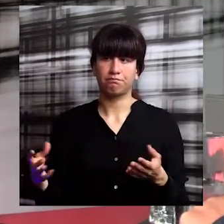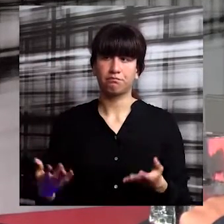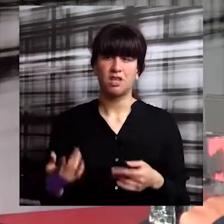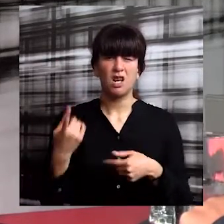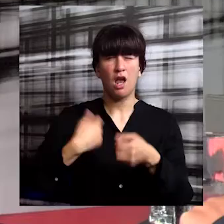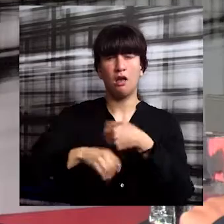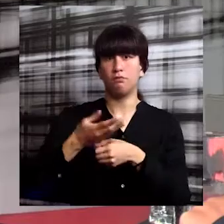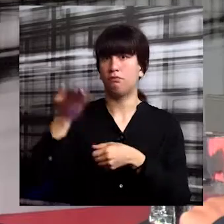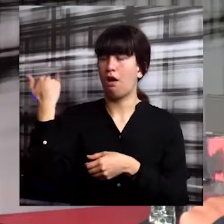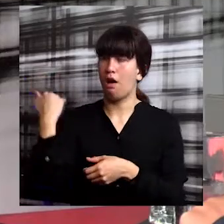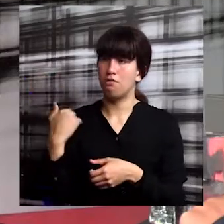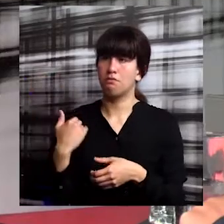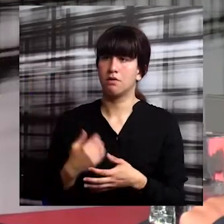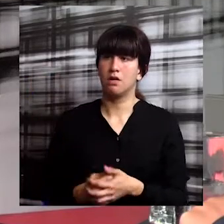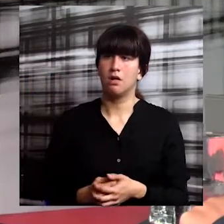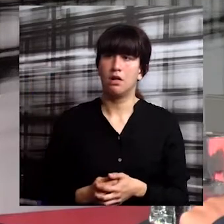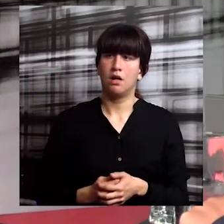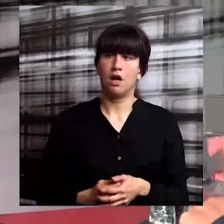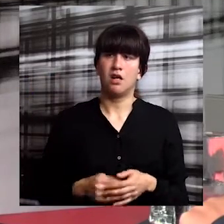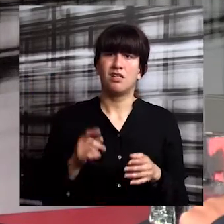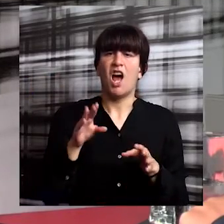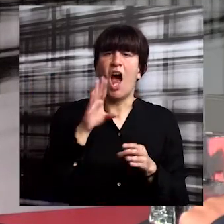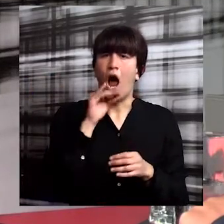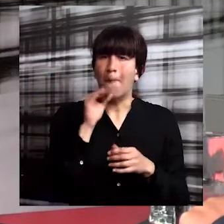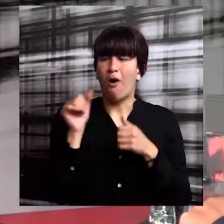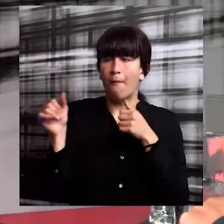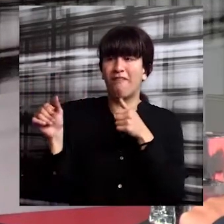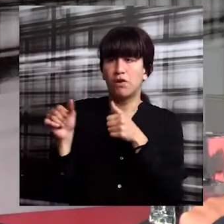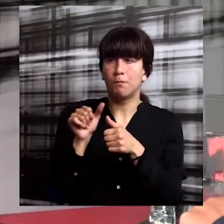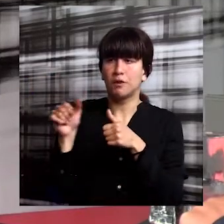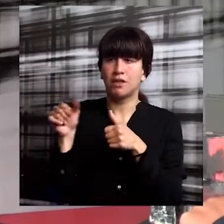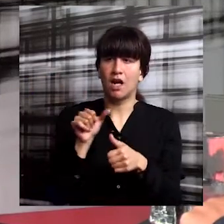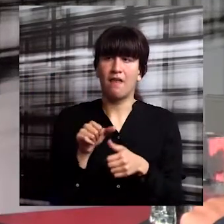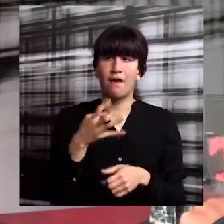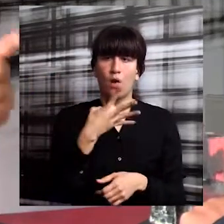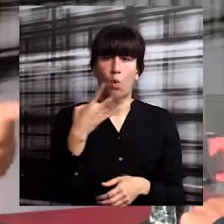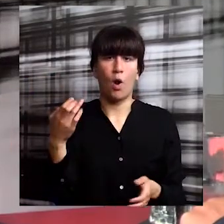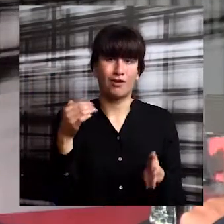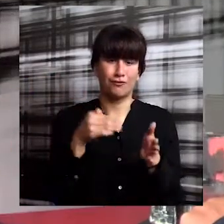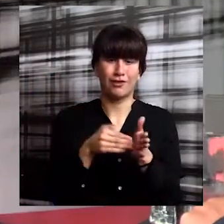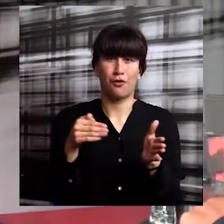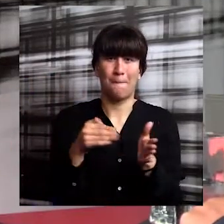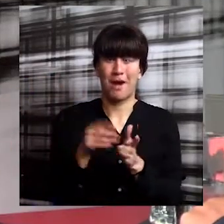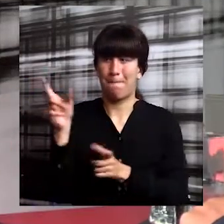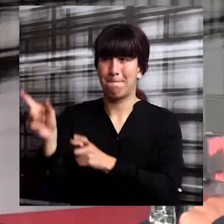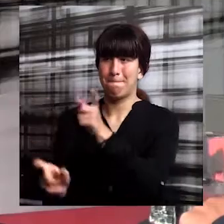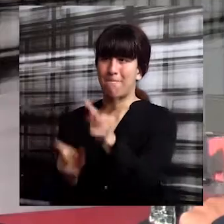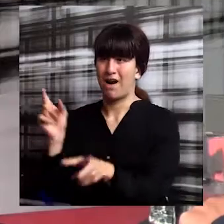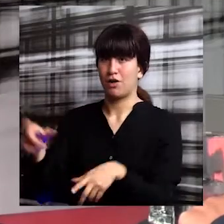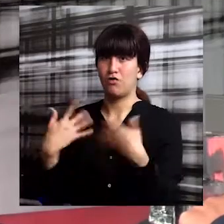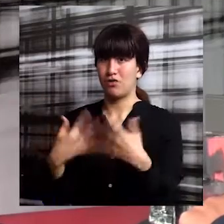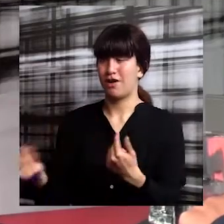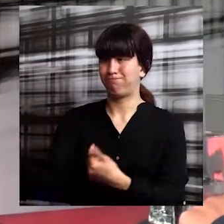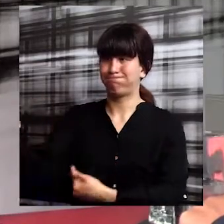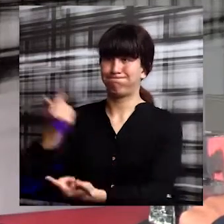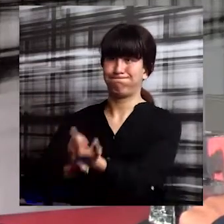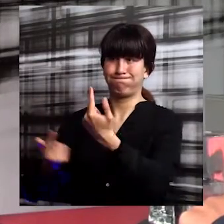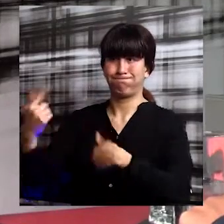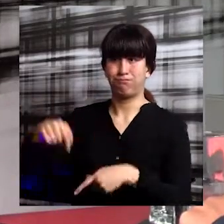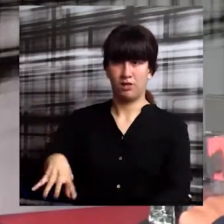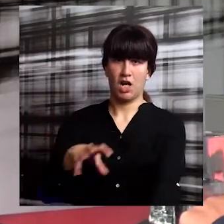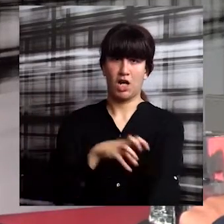número de pasajeros que lleguen. Estamos hablando de cerca de 400.000 pasajeros que deben llegar a la región, estoy hablando de la región. Hoy día en la región